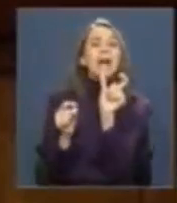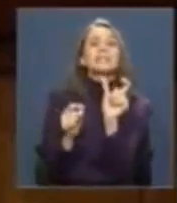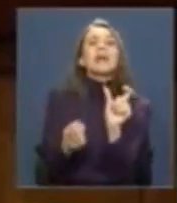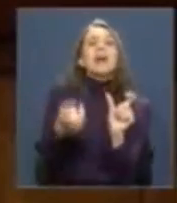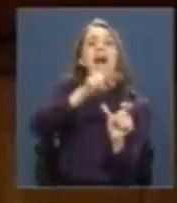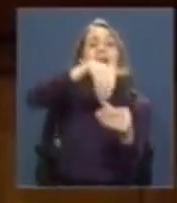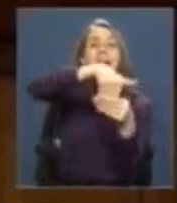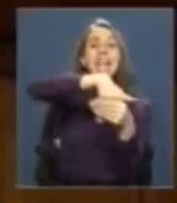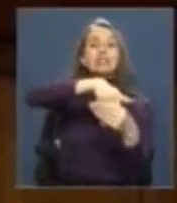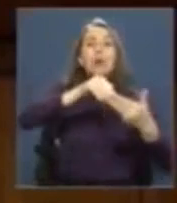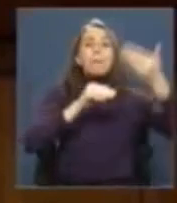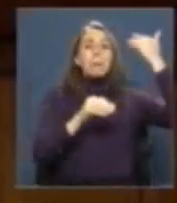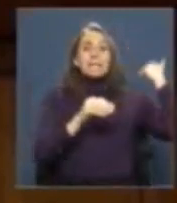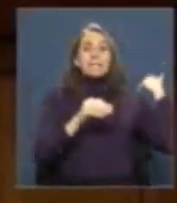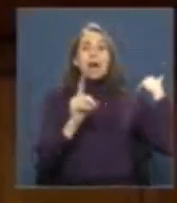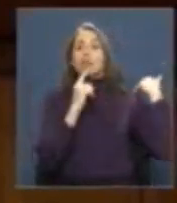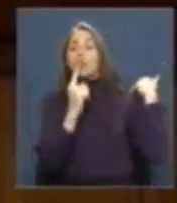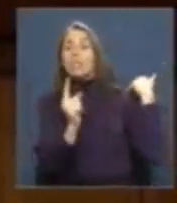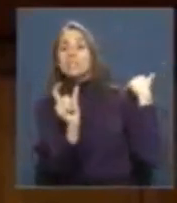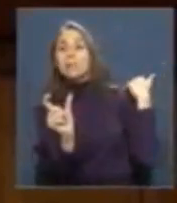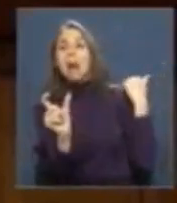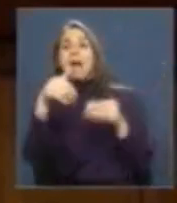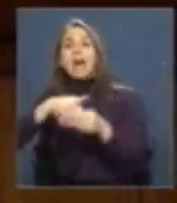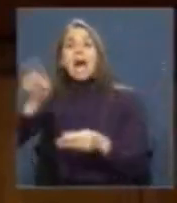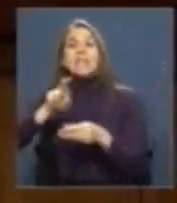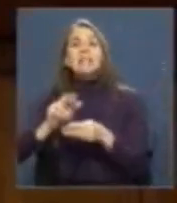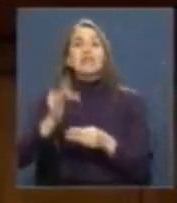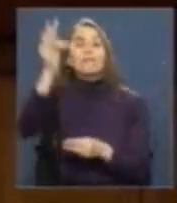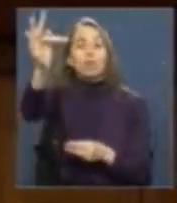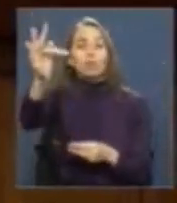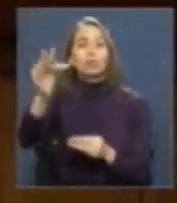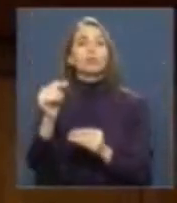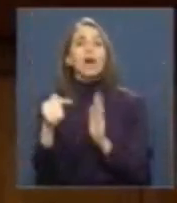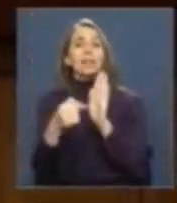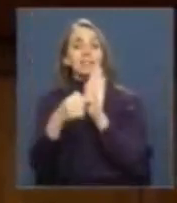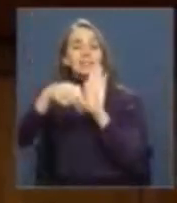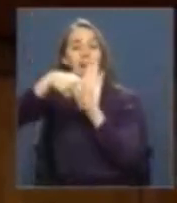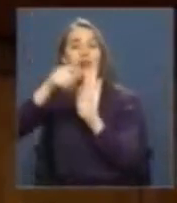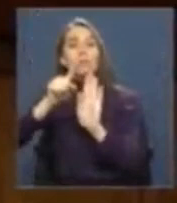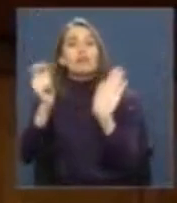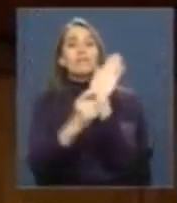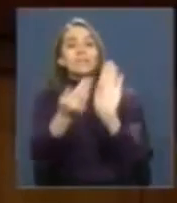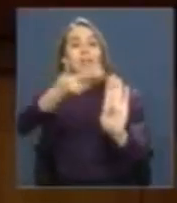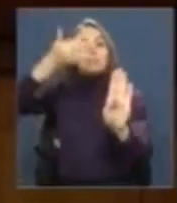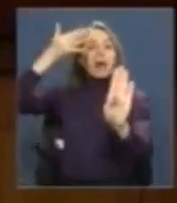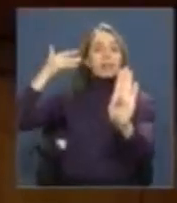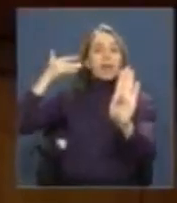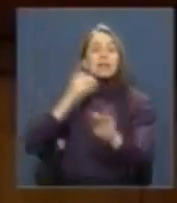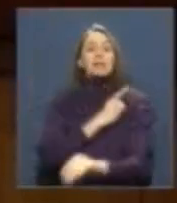y porque no hay retroactividad al aplicar la norma a parlamentarios en ejercicios